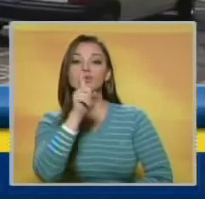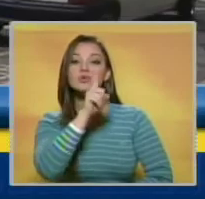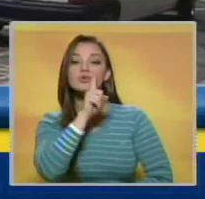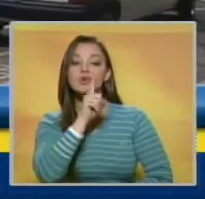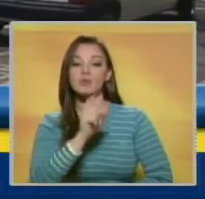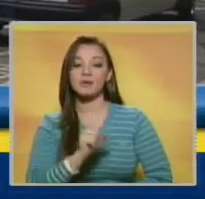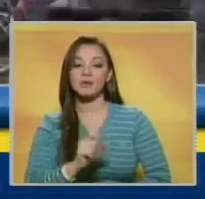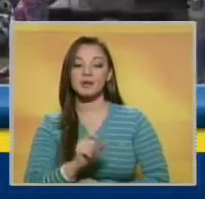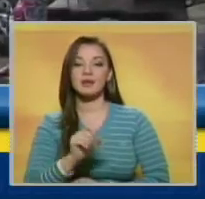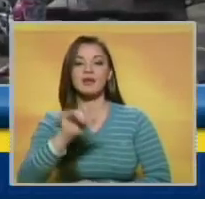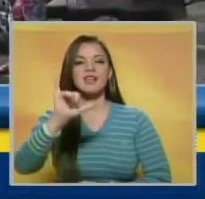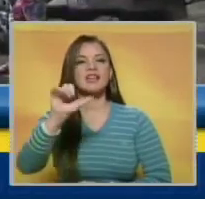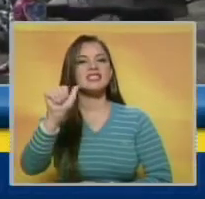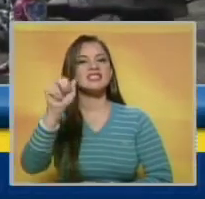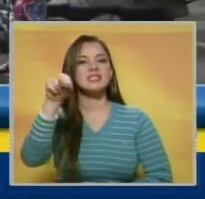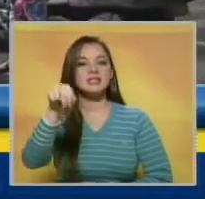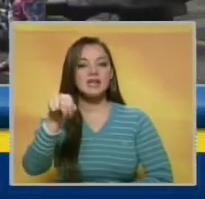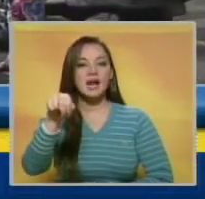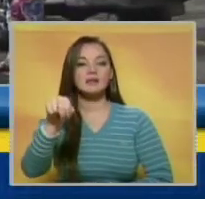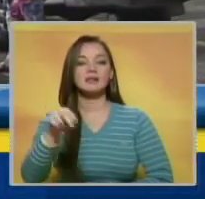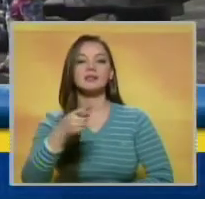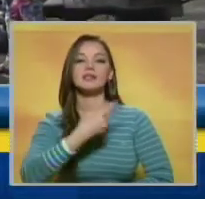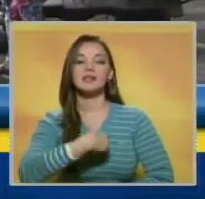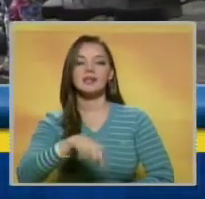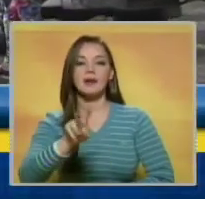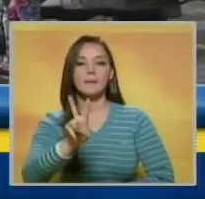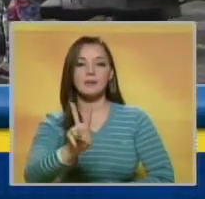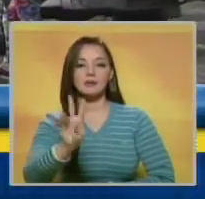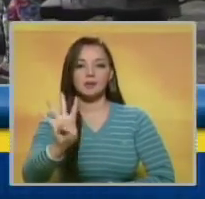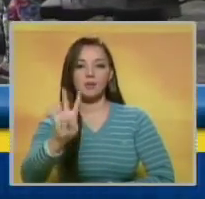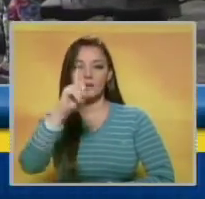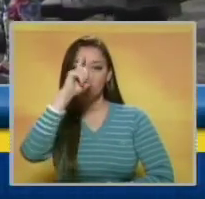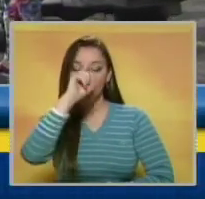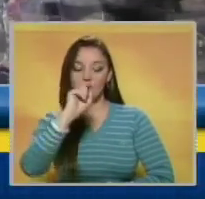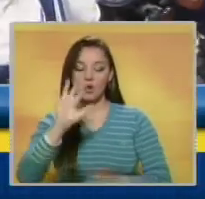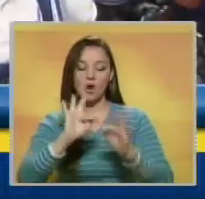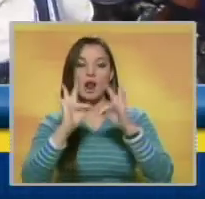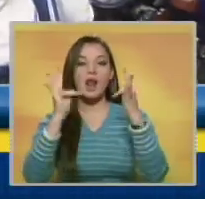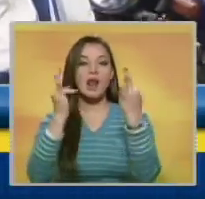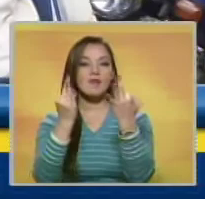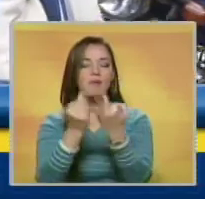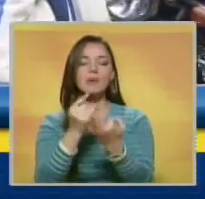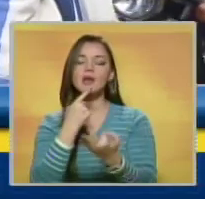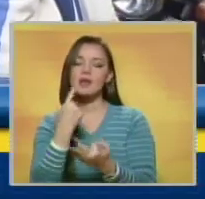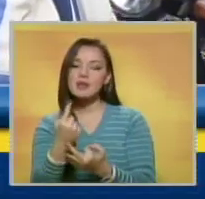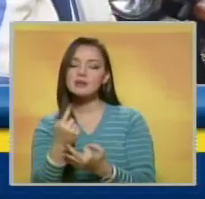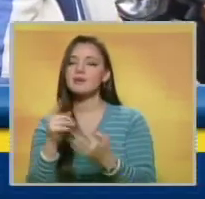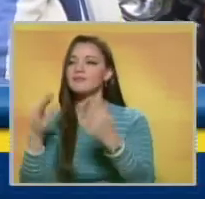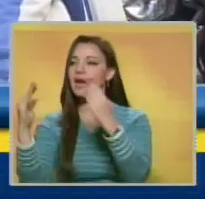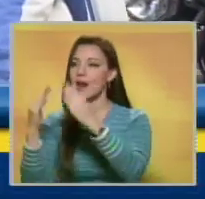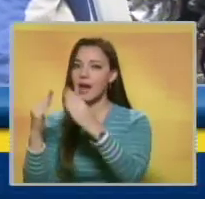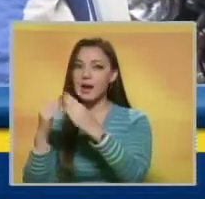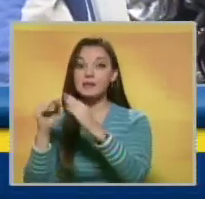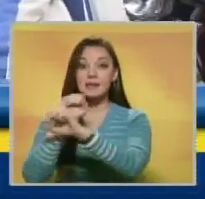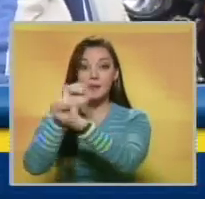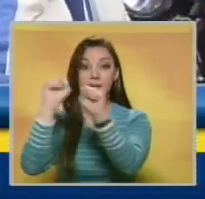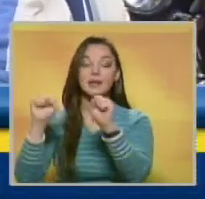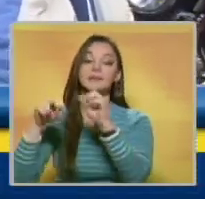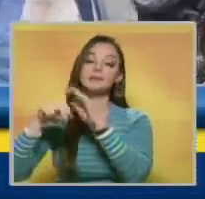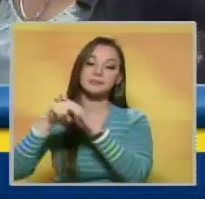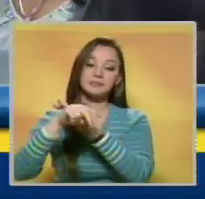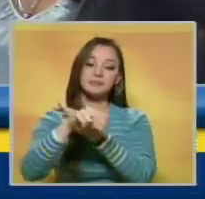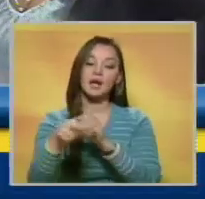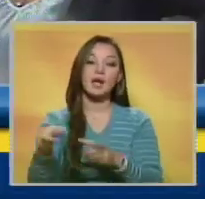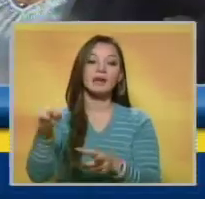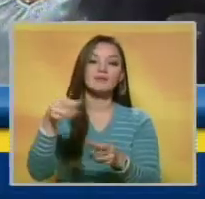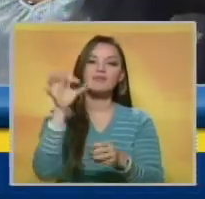como Gianforo José Mármol, de 24 años. Sus familiares contaron que salió de su residencia la mañana de este lunes para botar